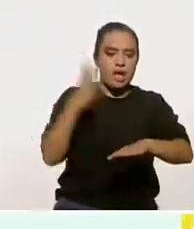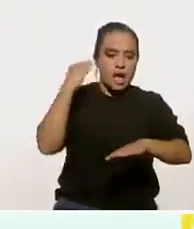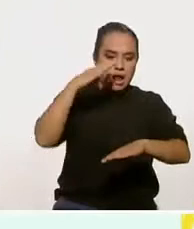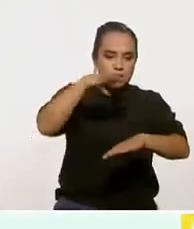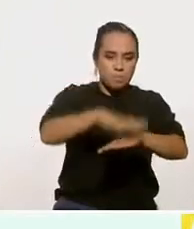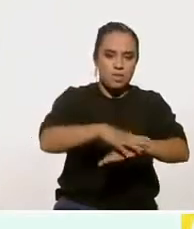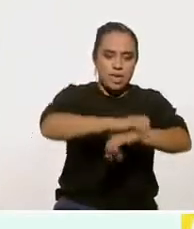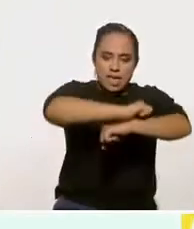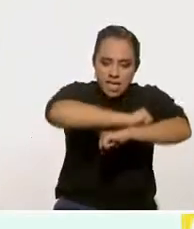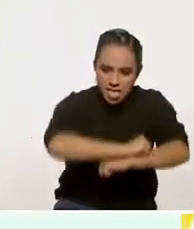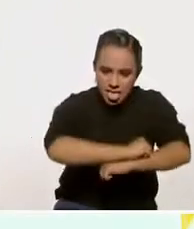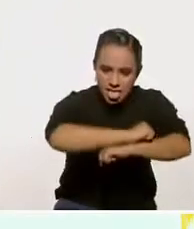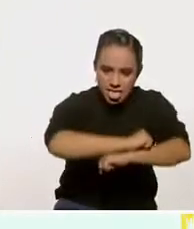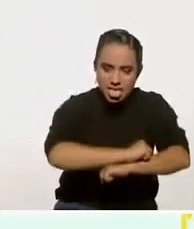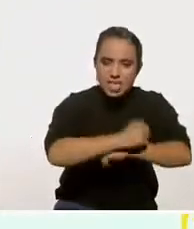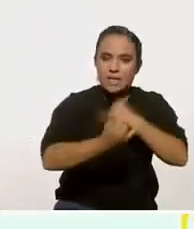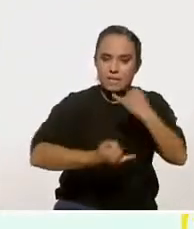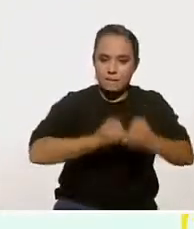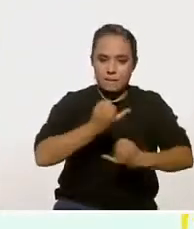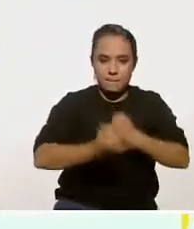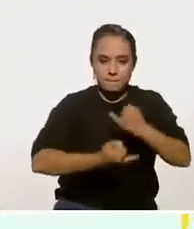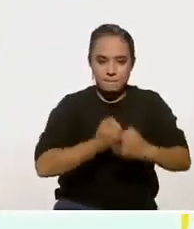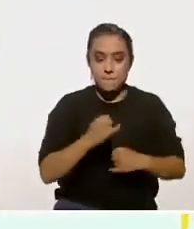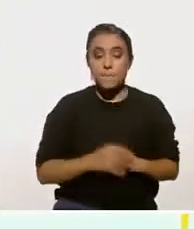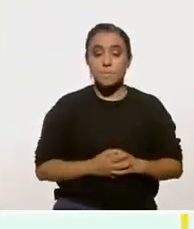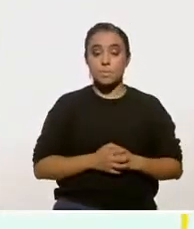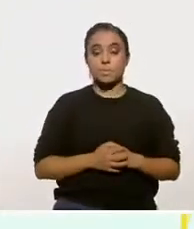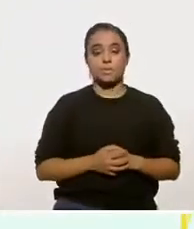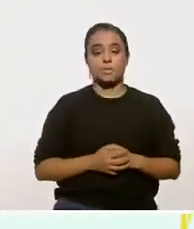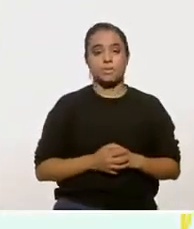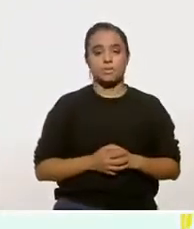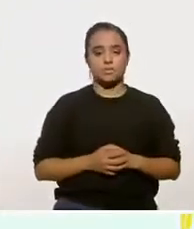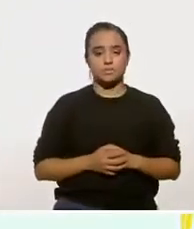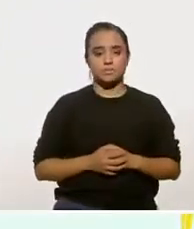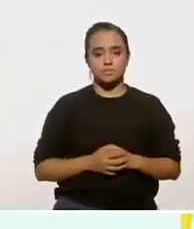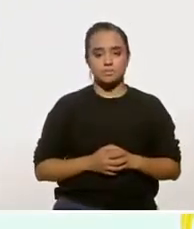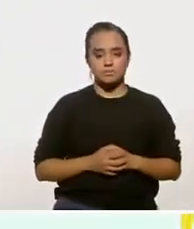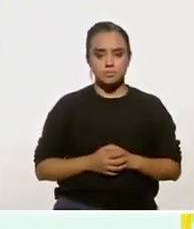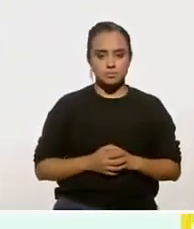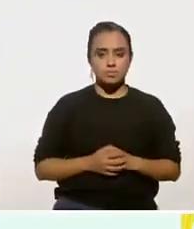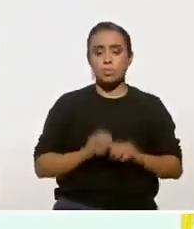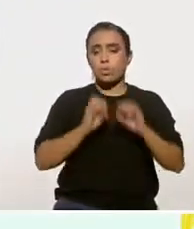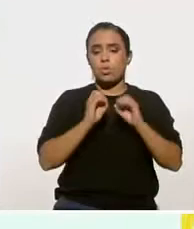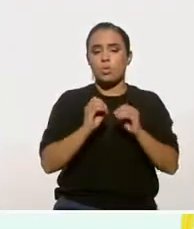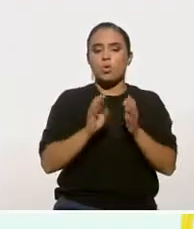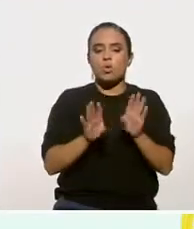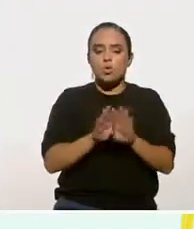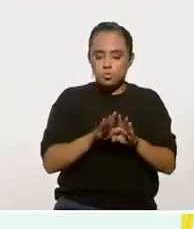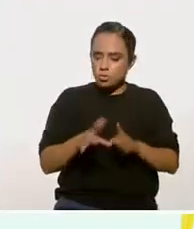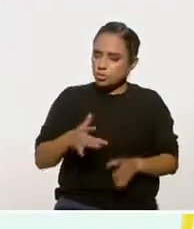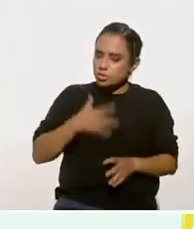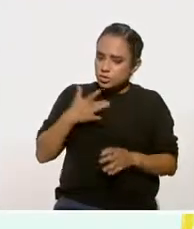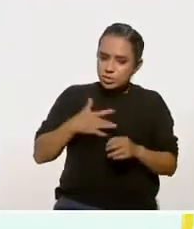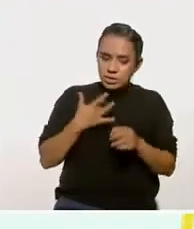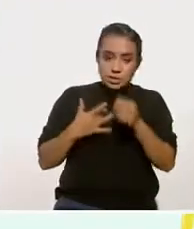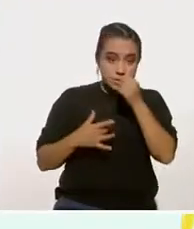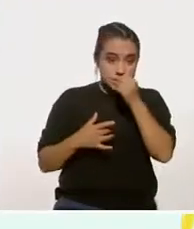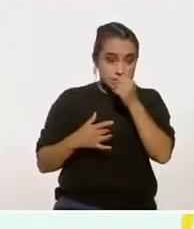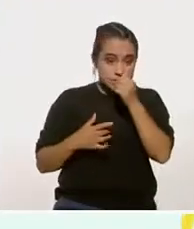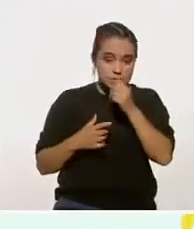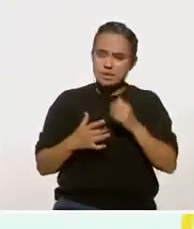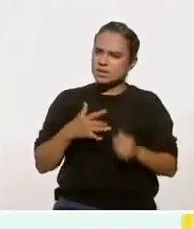empezar a hacer la expresión de a poquito. Mucho que tenga que ver con volver a recuperar las sensaciones y